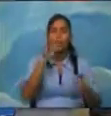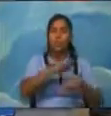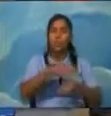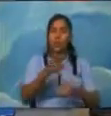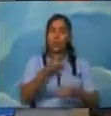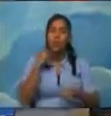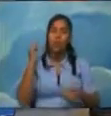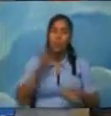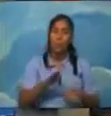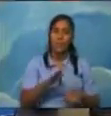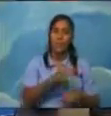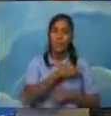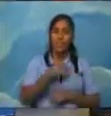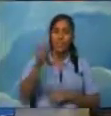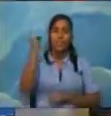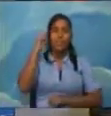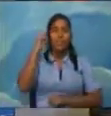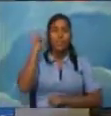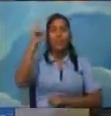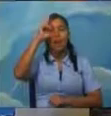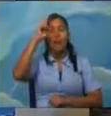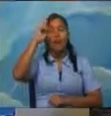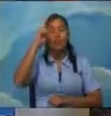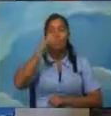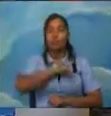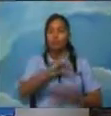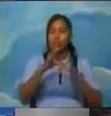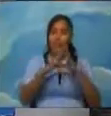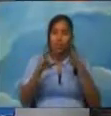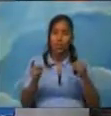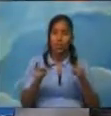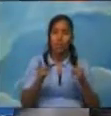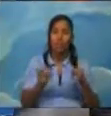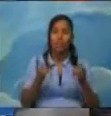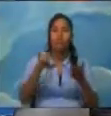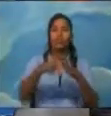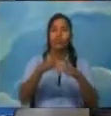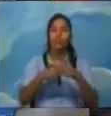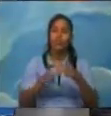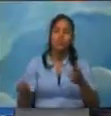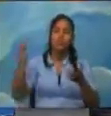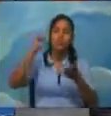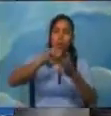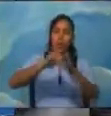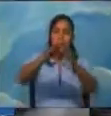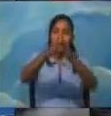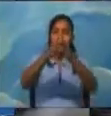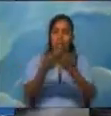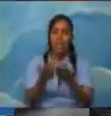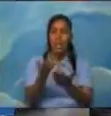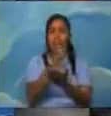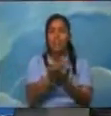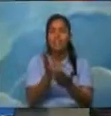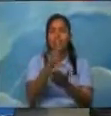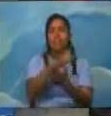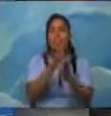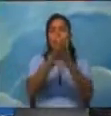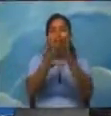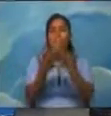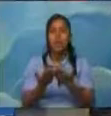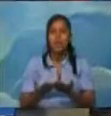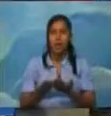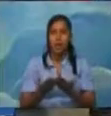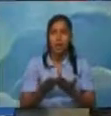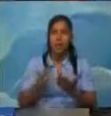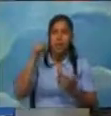matan? ¿Quiere saber la razón del holocausto? Vuélvete a las páginas de este libro sagrado.